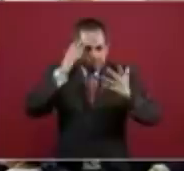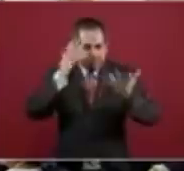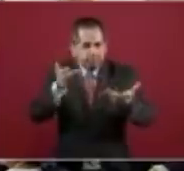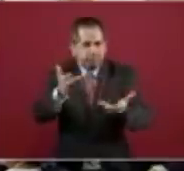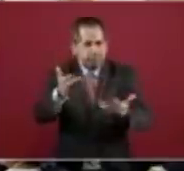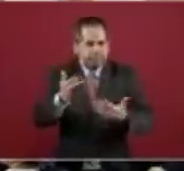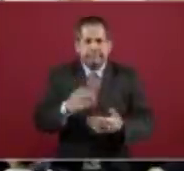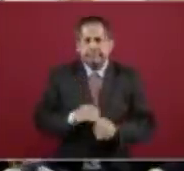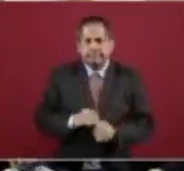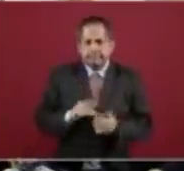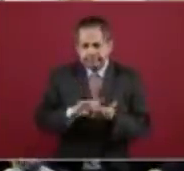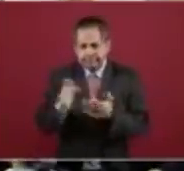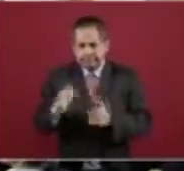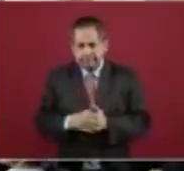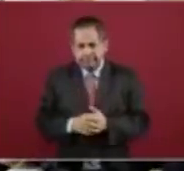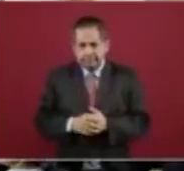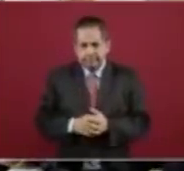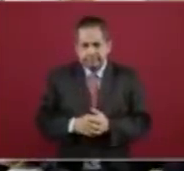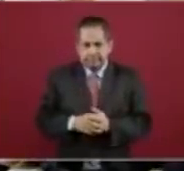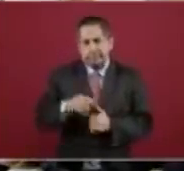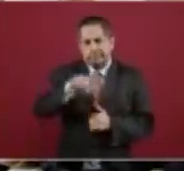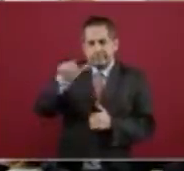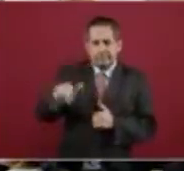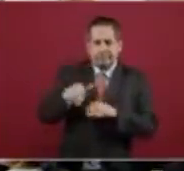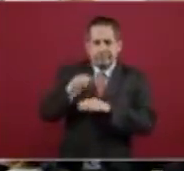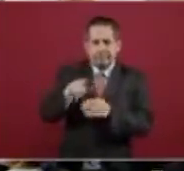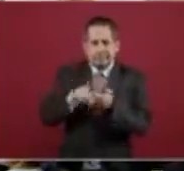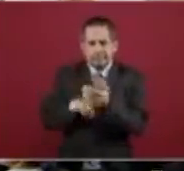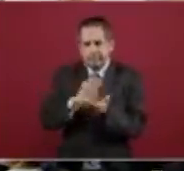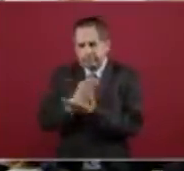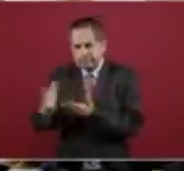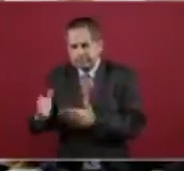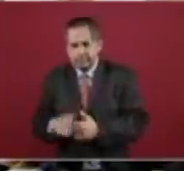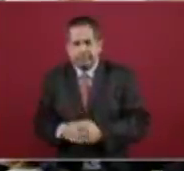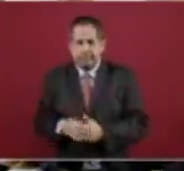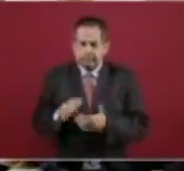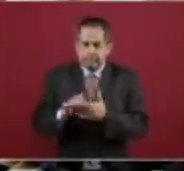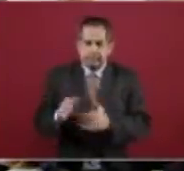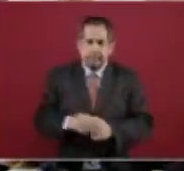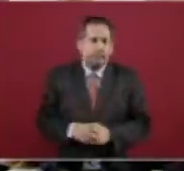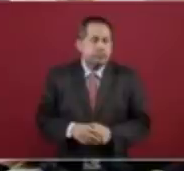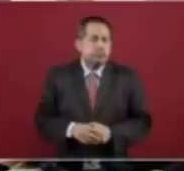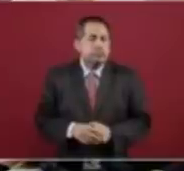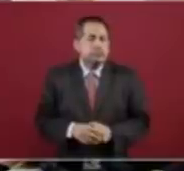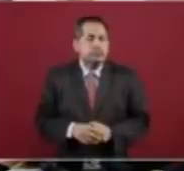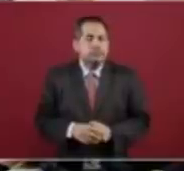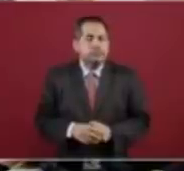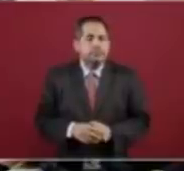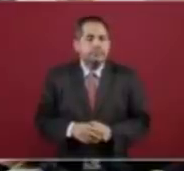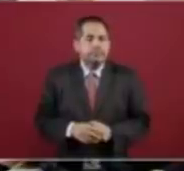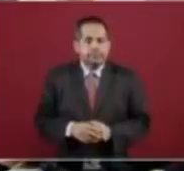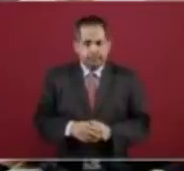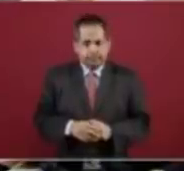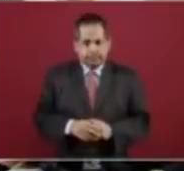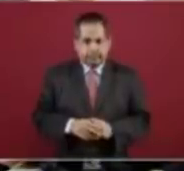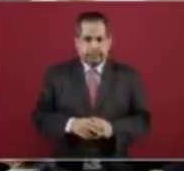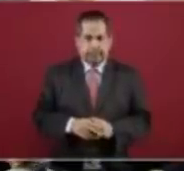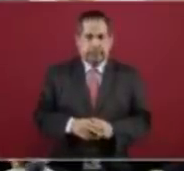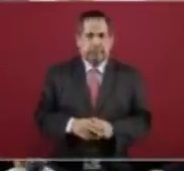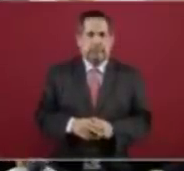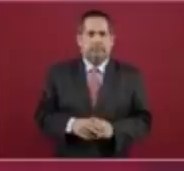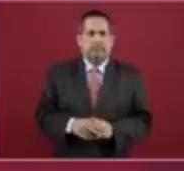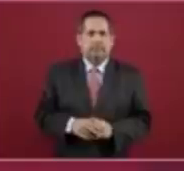Gracias. Y ahorita para preguntarle a usted también aparte. ¿Sí? Gracias. Hay espacios que tienen que